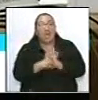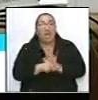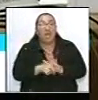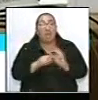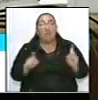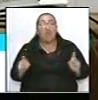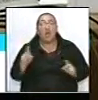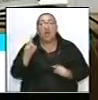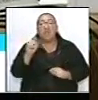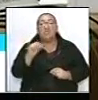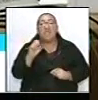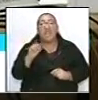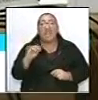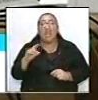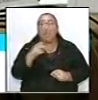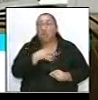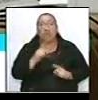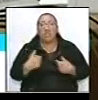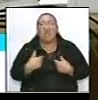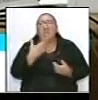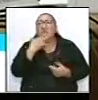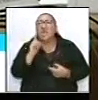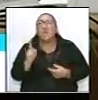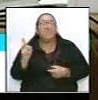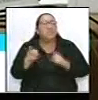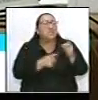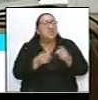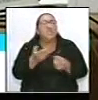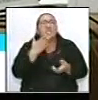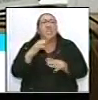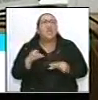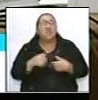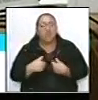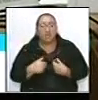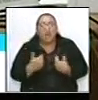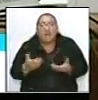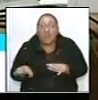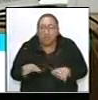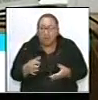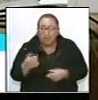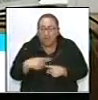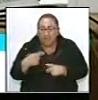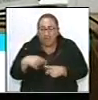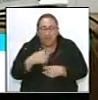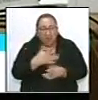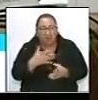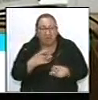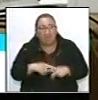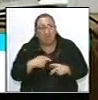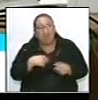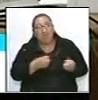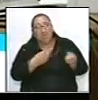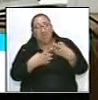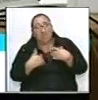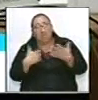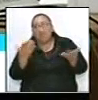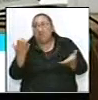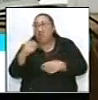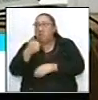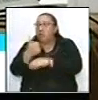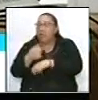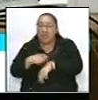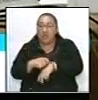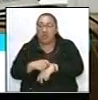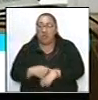tenemos. No sabemos exactamente quiénes somos, qué debemos hacer. Depende mucho del criterio que tienen las autoridades de